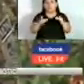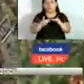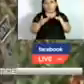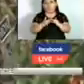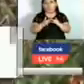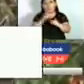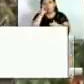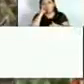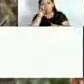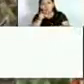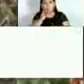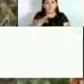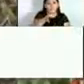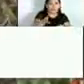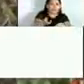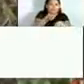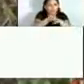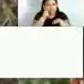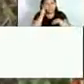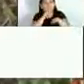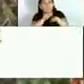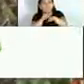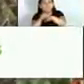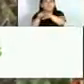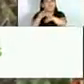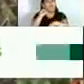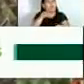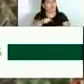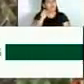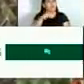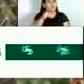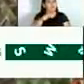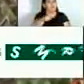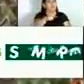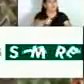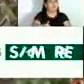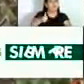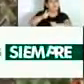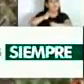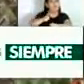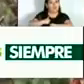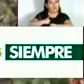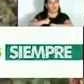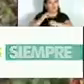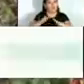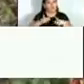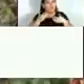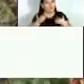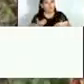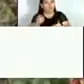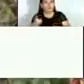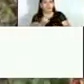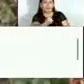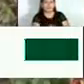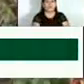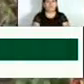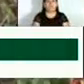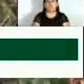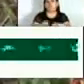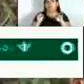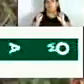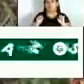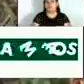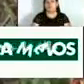en transporte público, en los buses, microbuses. Allí hubo elementos de la Fuerza Armada acompañando a la población para que